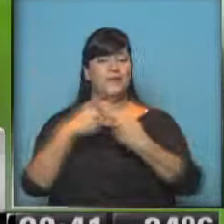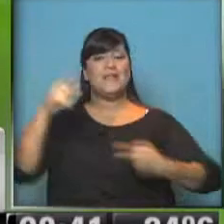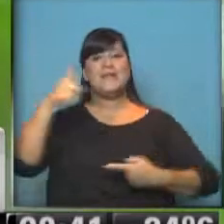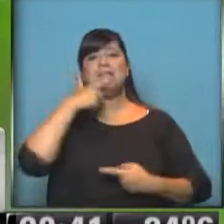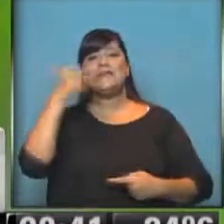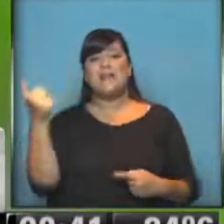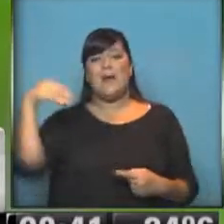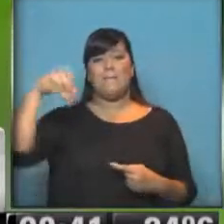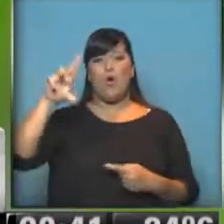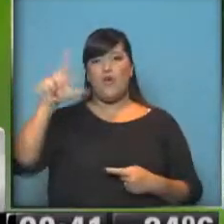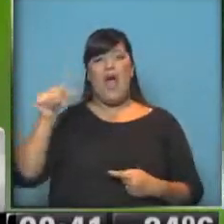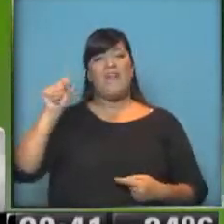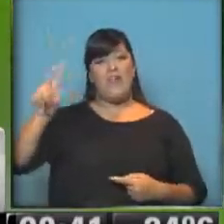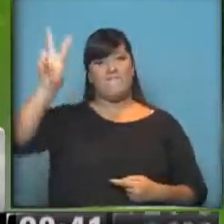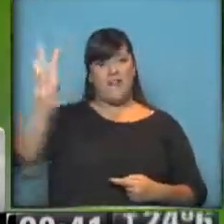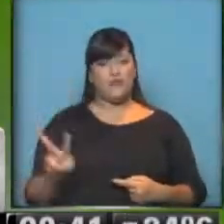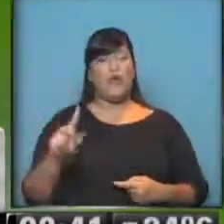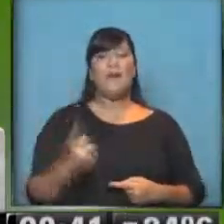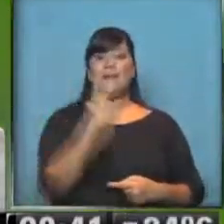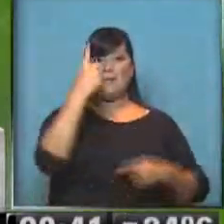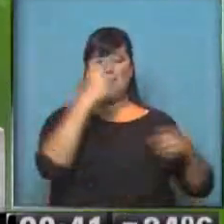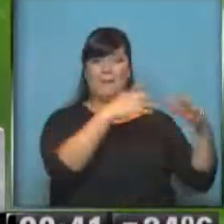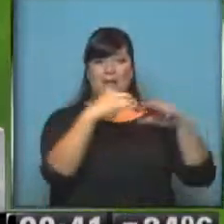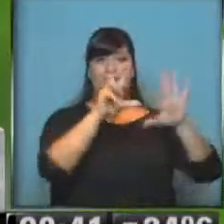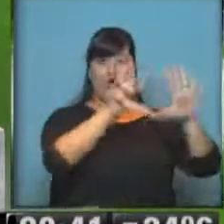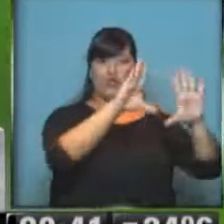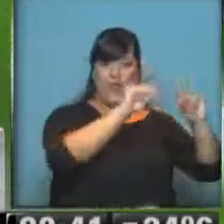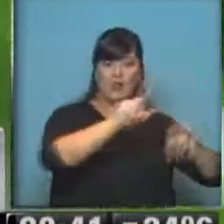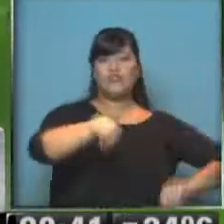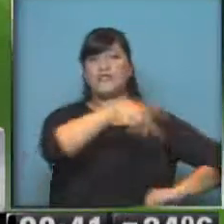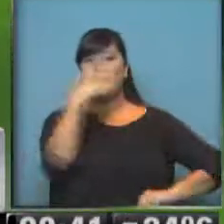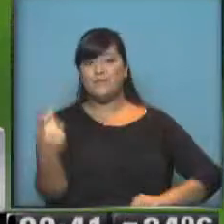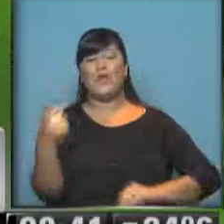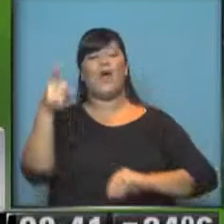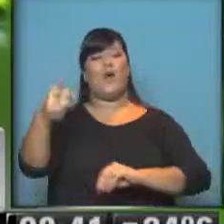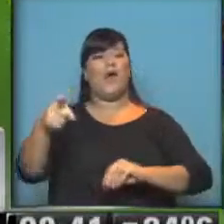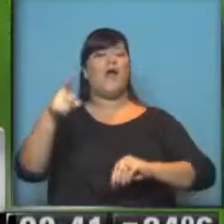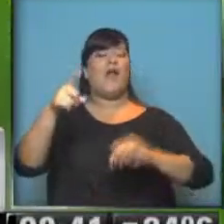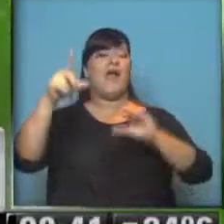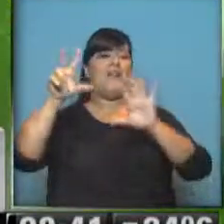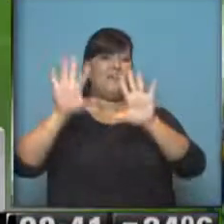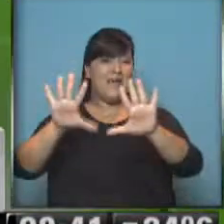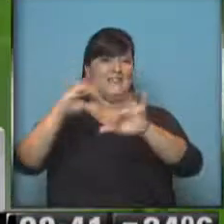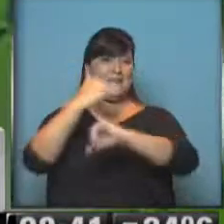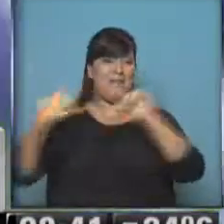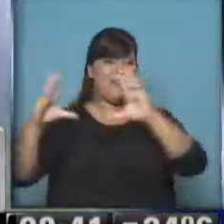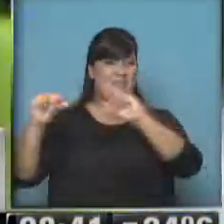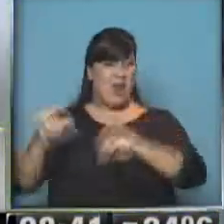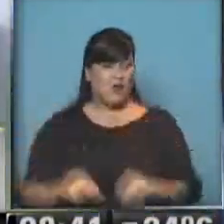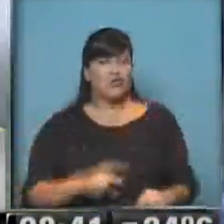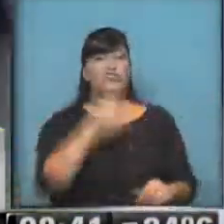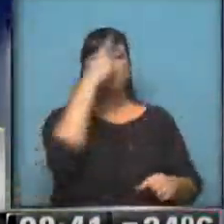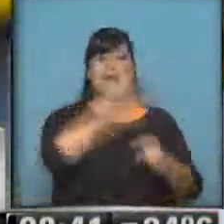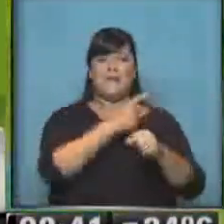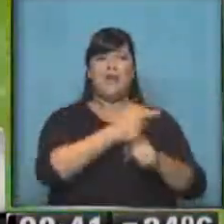de Venezuela. Pasa que el primer partido va a las 20 horas y el segundo a las 22:15. En orden cronológico, la Academia, para que